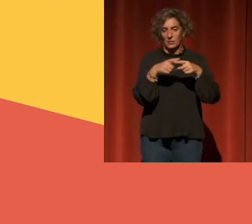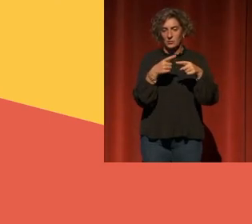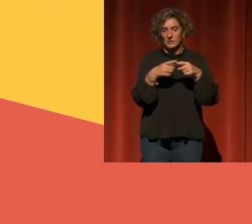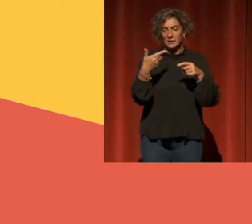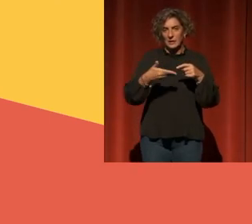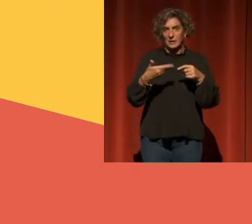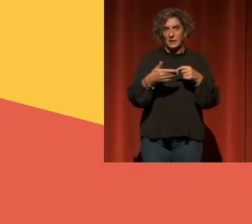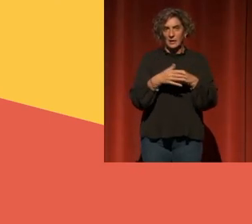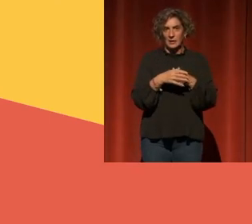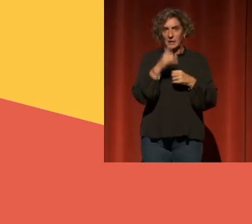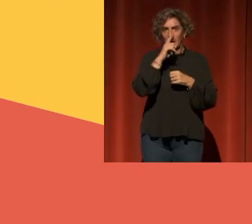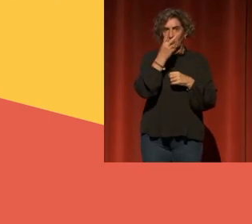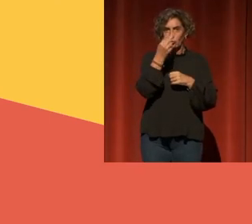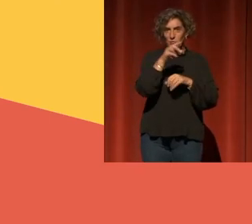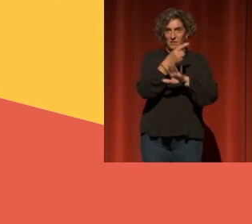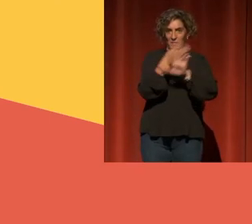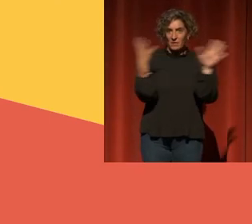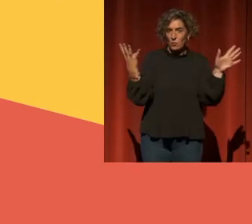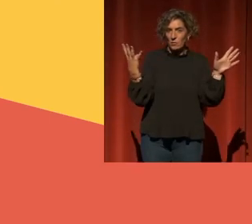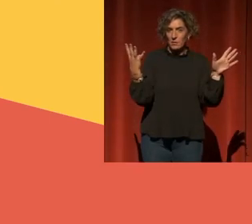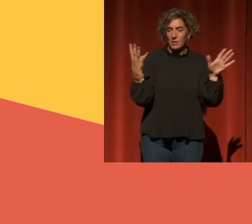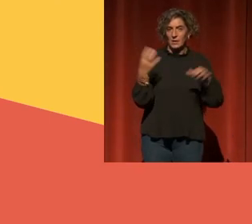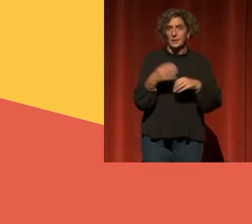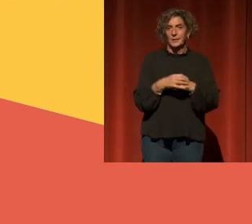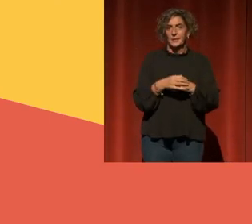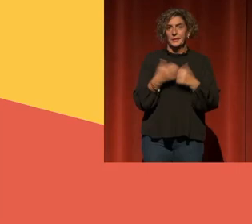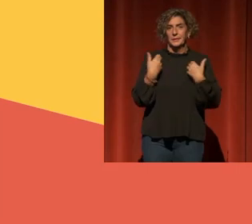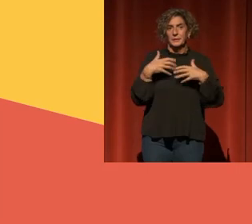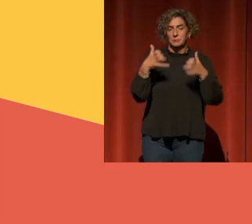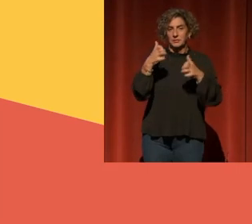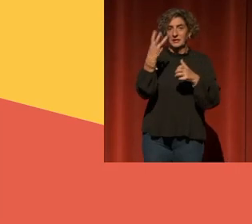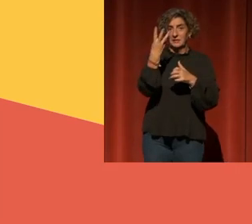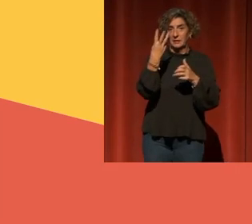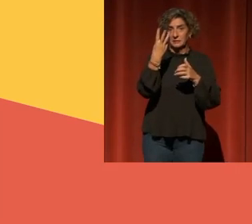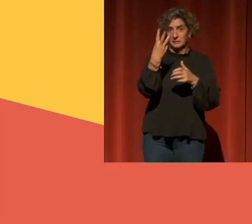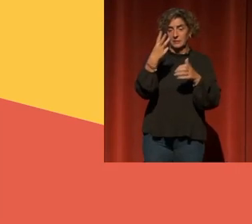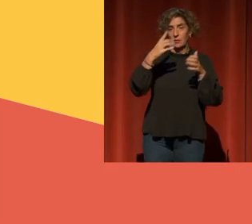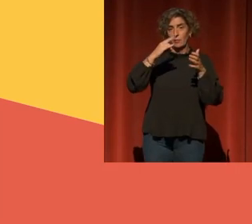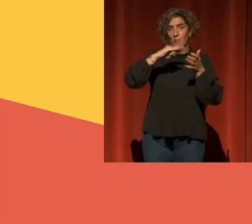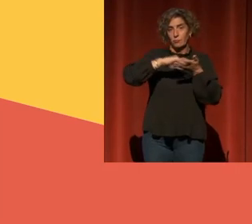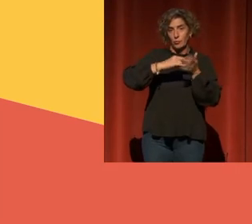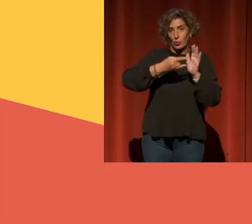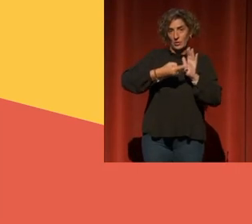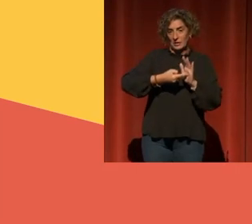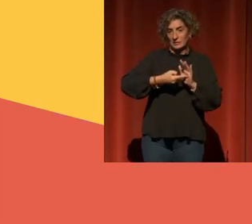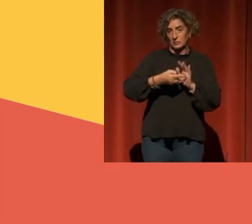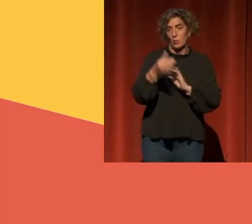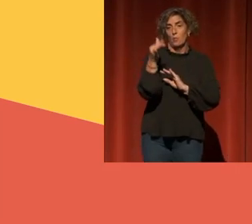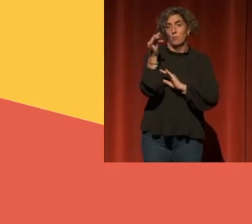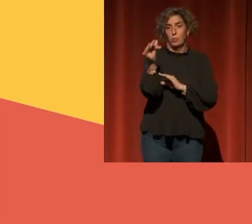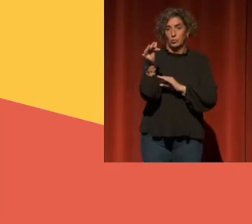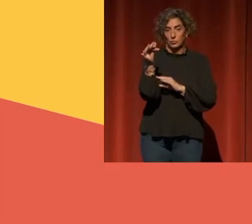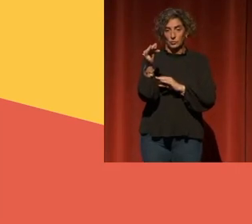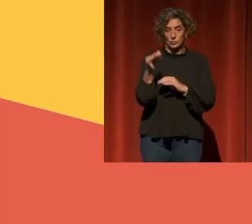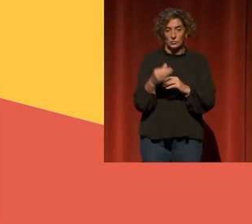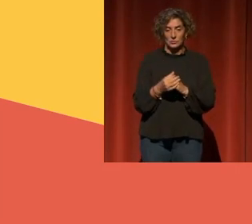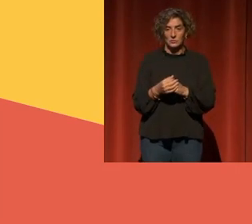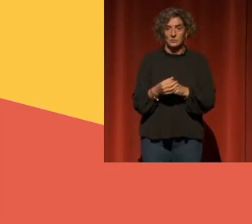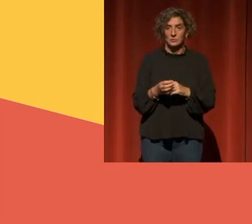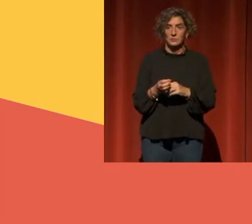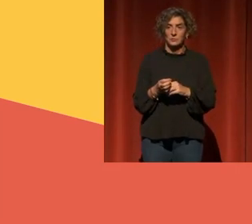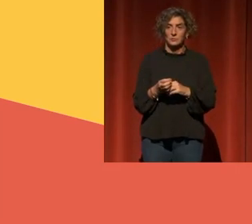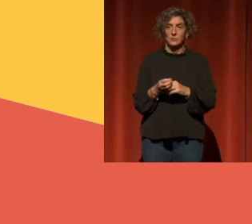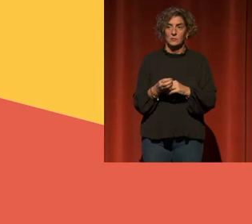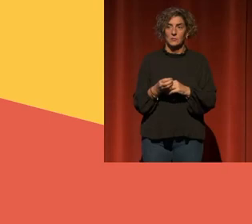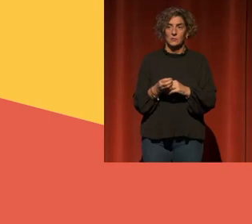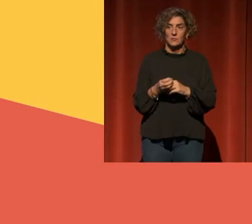año 2019 se lograron tres proyectos erasmus Plus que se mencionó esta mañana brevemente